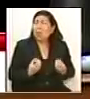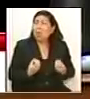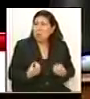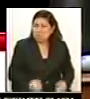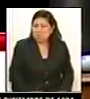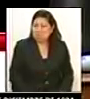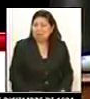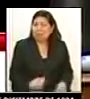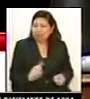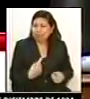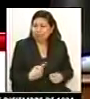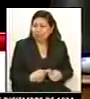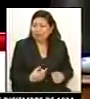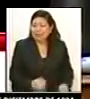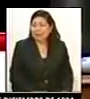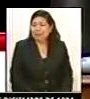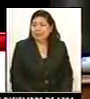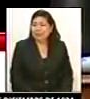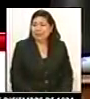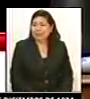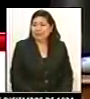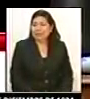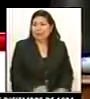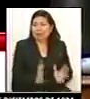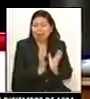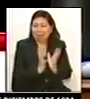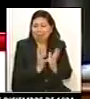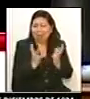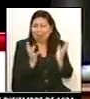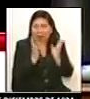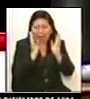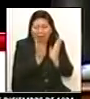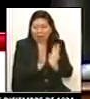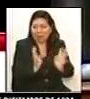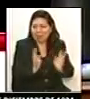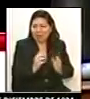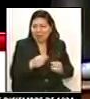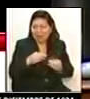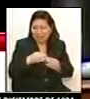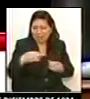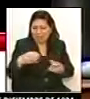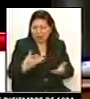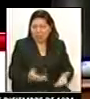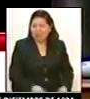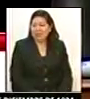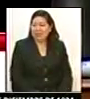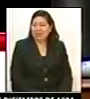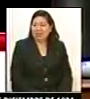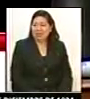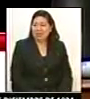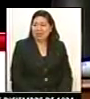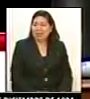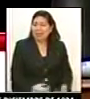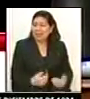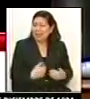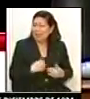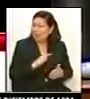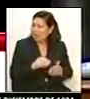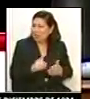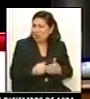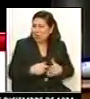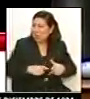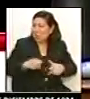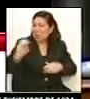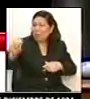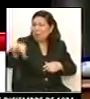que se exonere a la lechuga, al nabo? Por favor, los tenemos en todas las